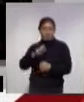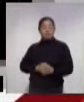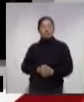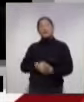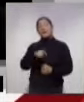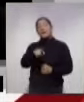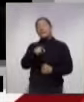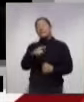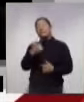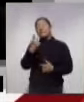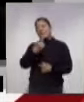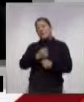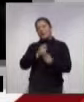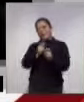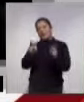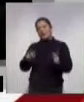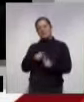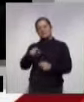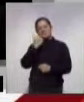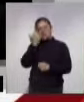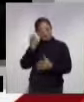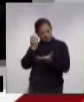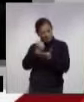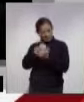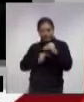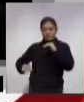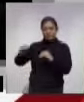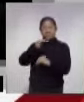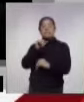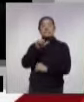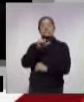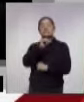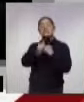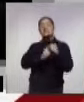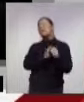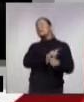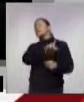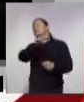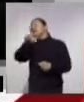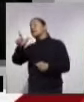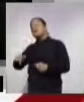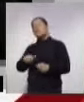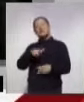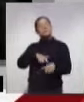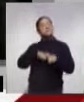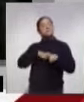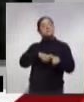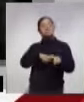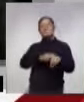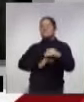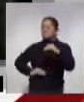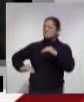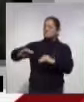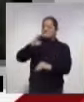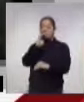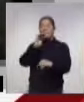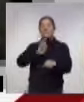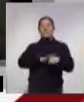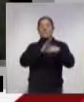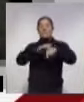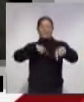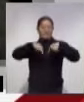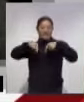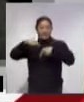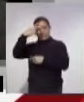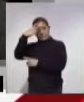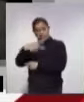equipo toluqueño fue conseguir el ascenso 16 años después. Desde entonces se ha mantenido en la máxima categoría del fútbol